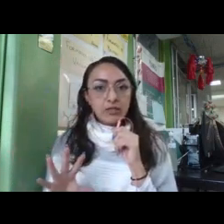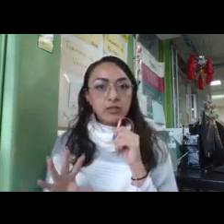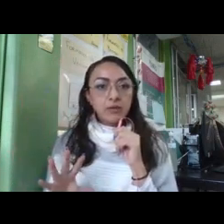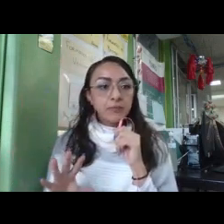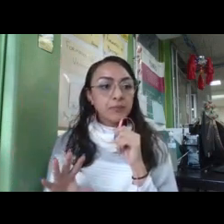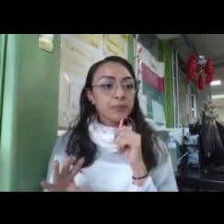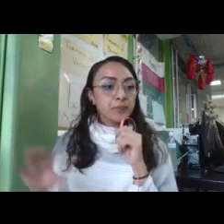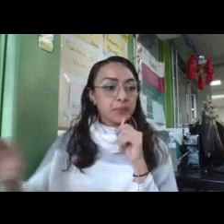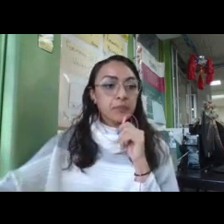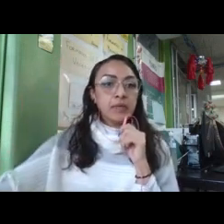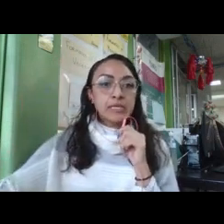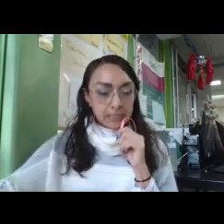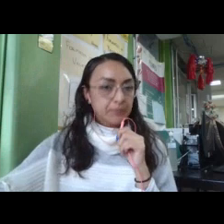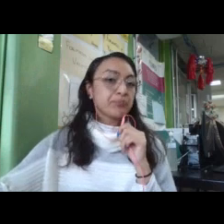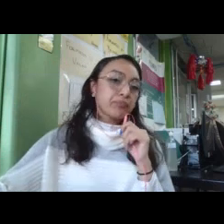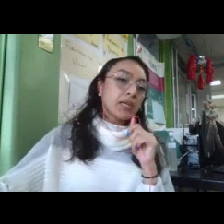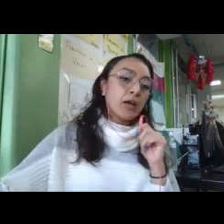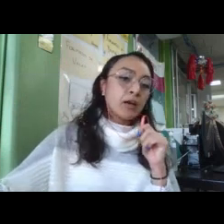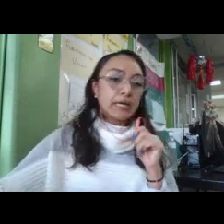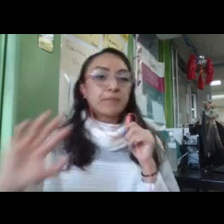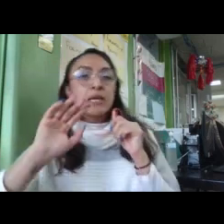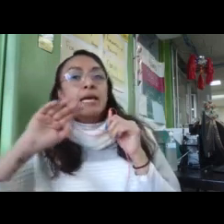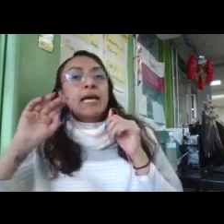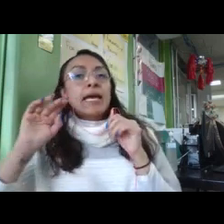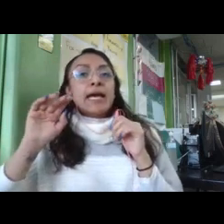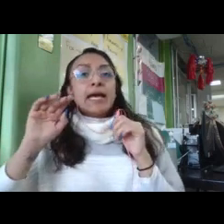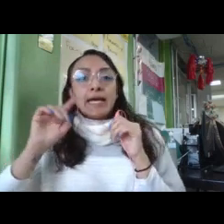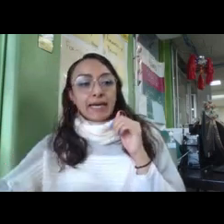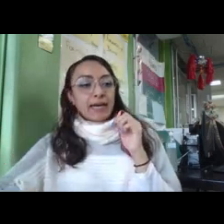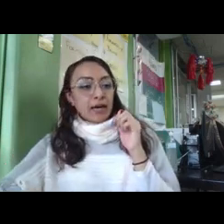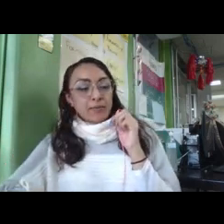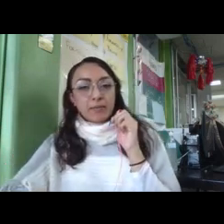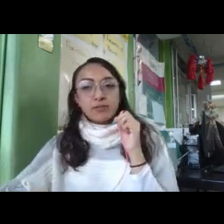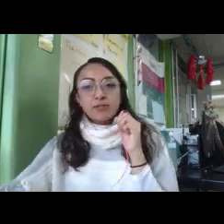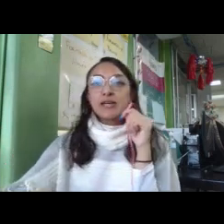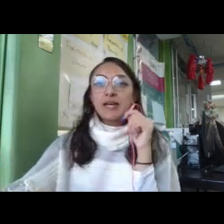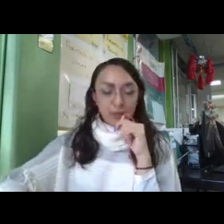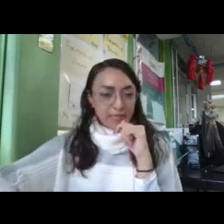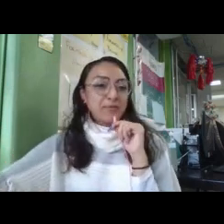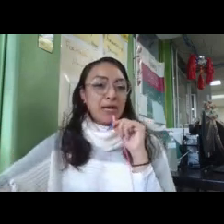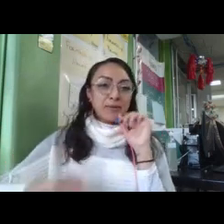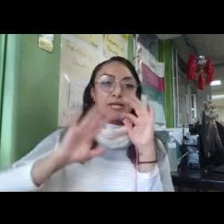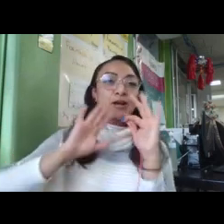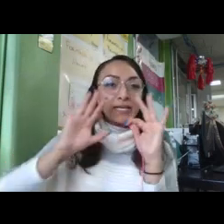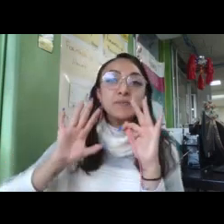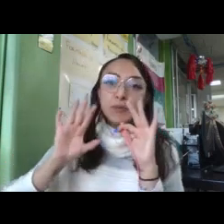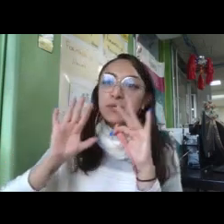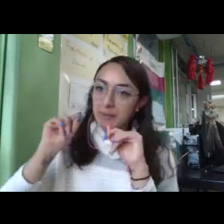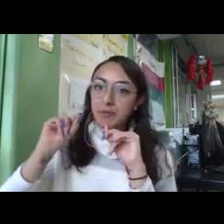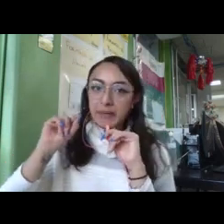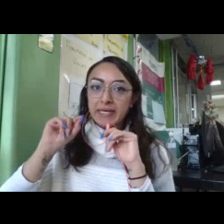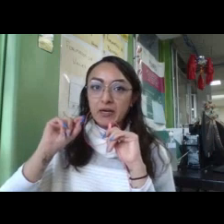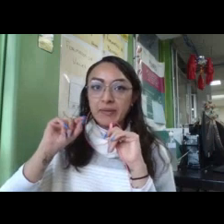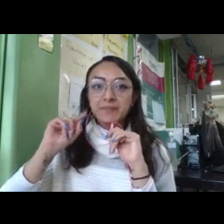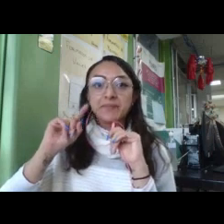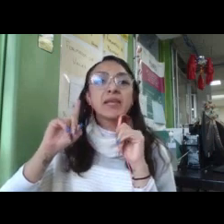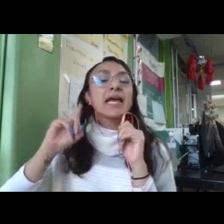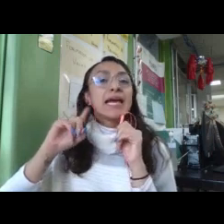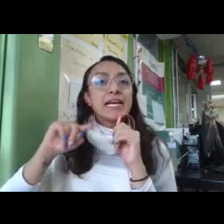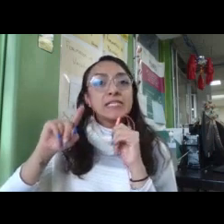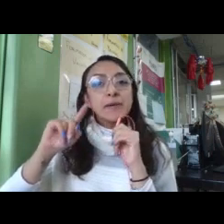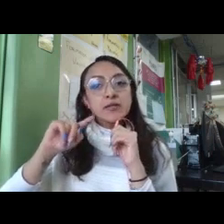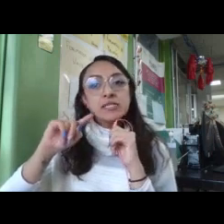está alrededor. Sí, ok. No le entendí. Ahí vamos. Ok, ahí vamos. Ahorita les pongo un ejemplo para que lo